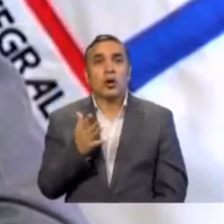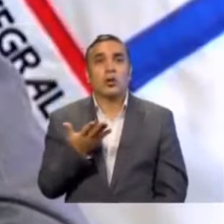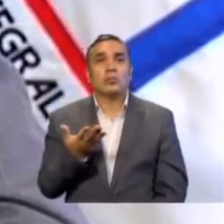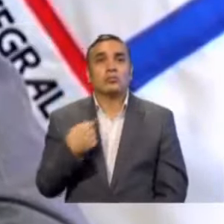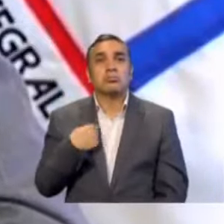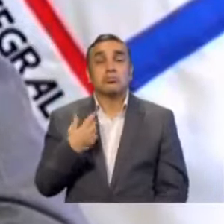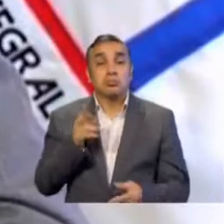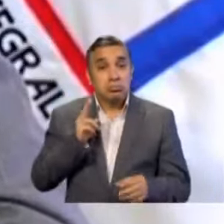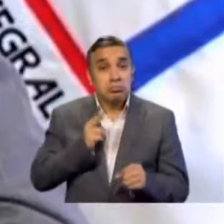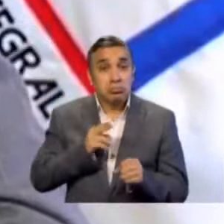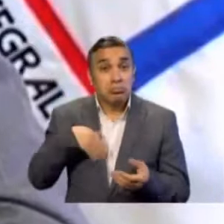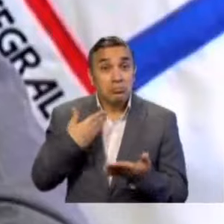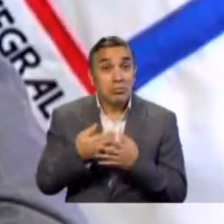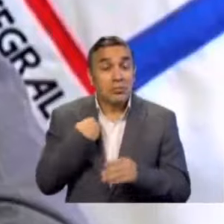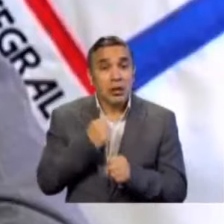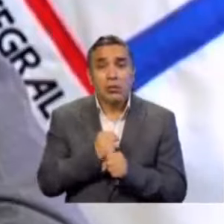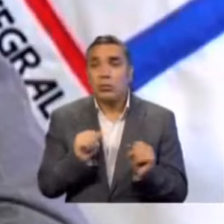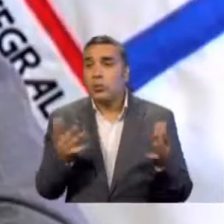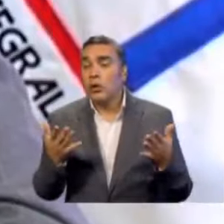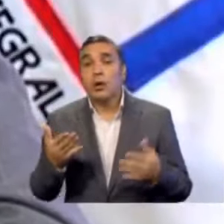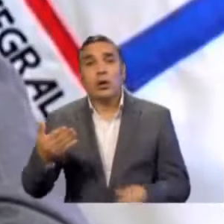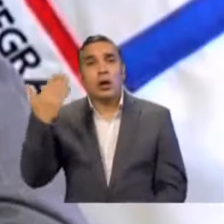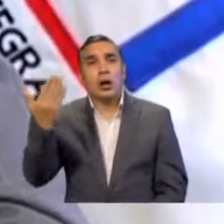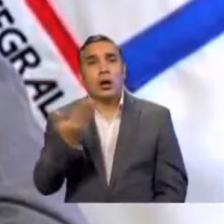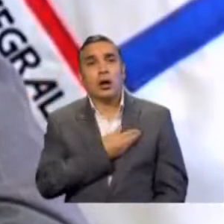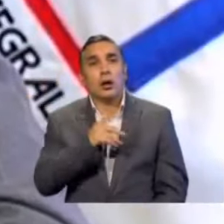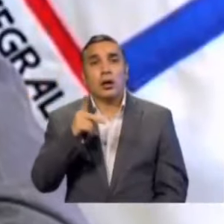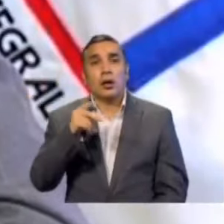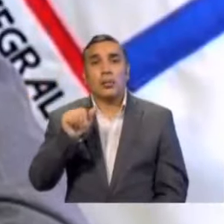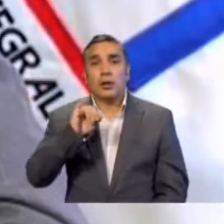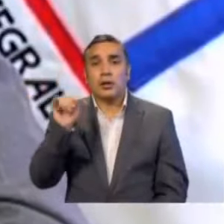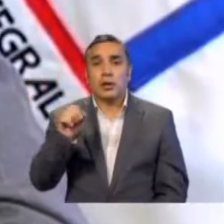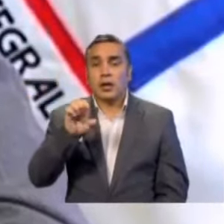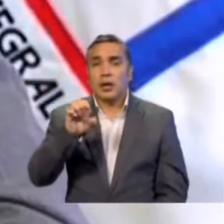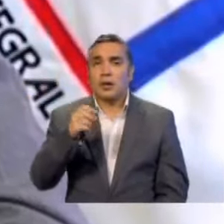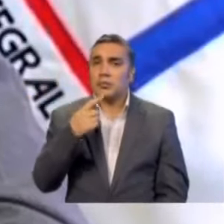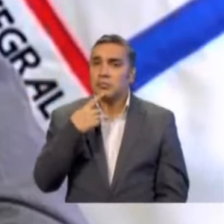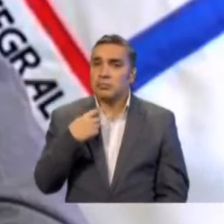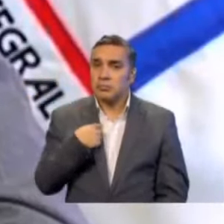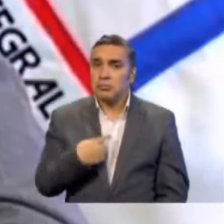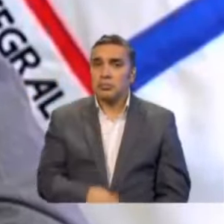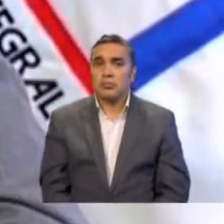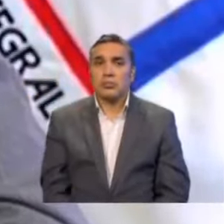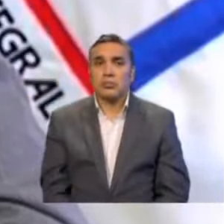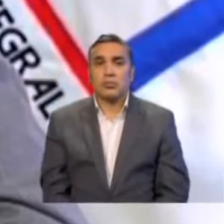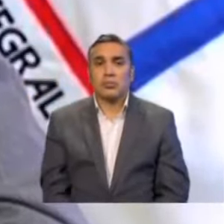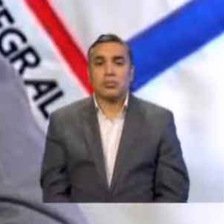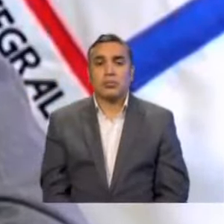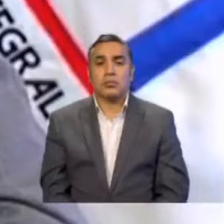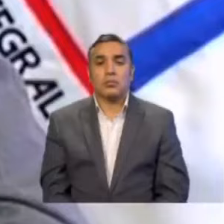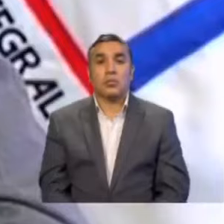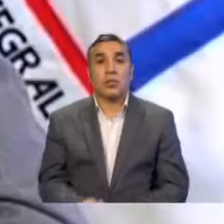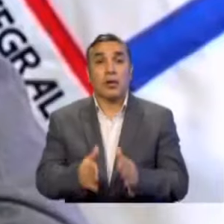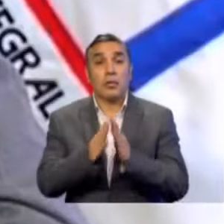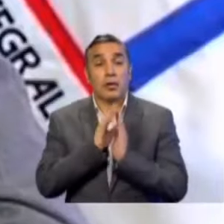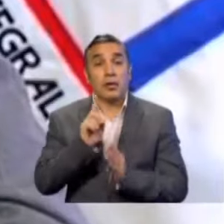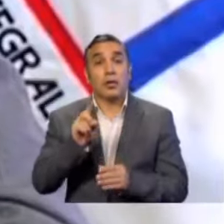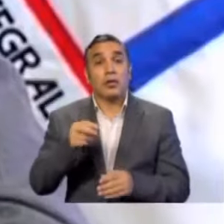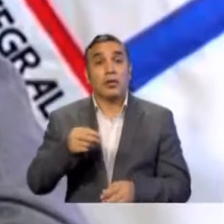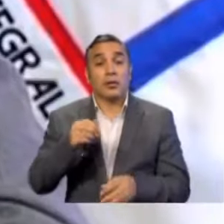Y el señor alcalde de la ciudad de Pasaje nos había comunicado, solicitado, que